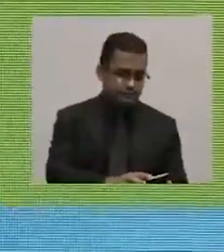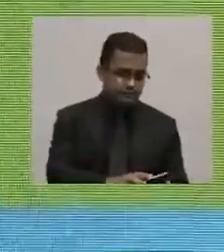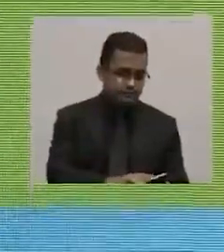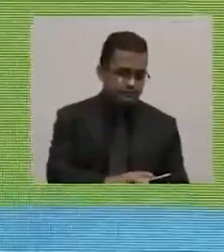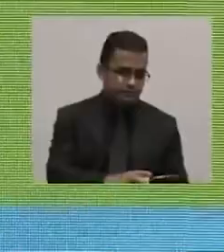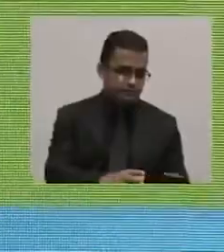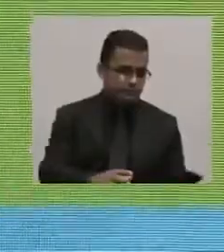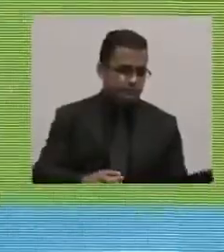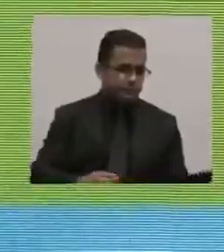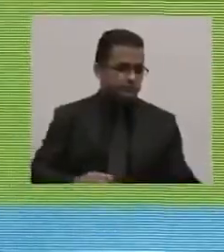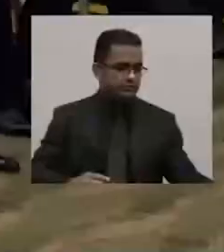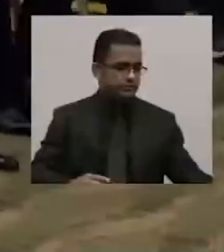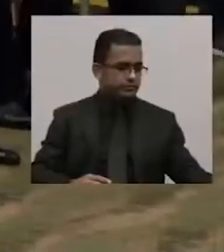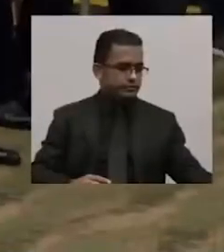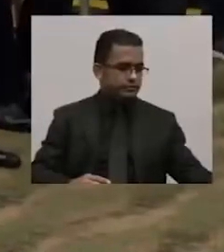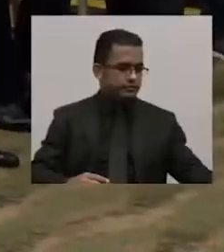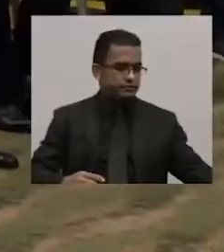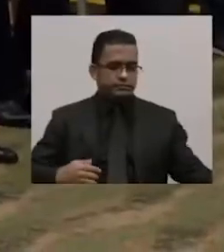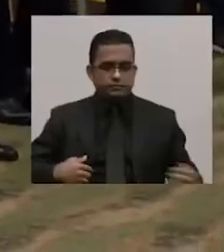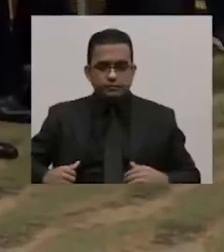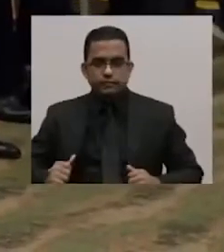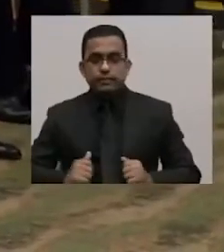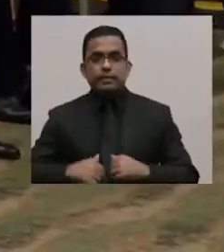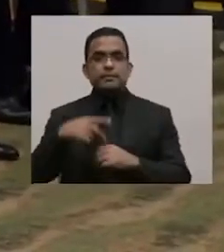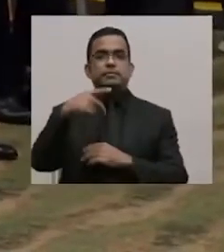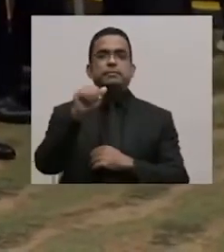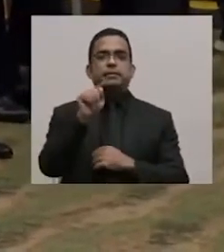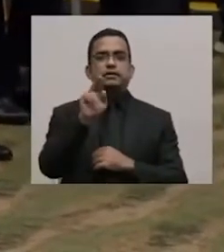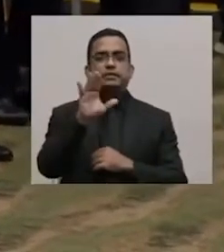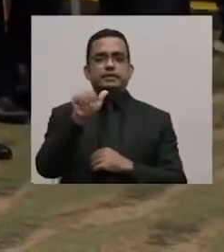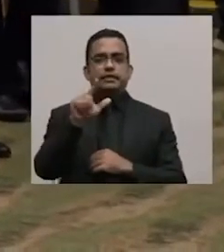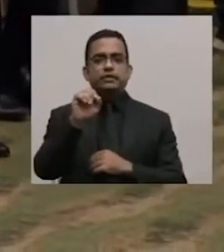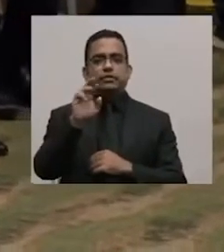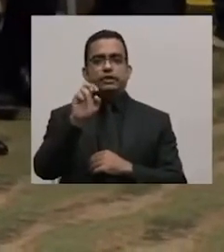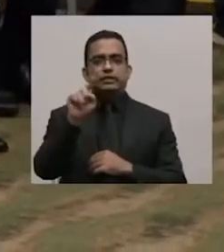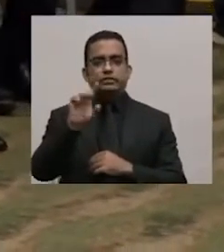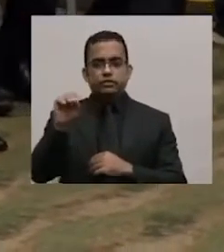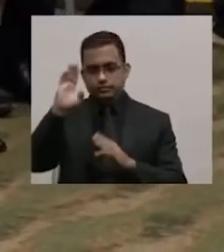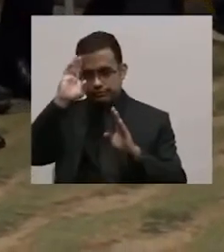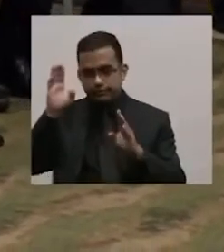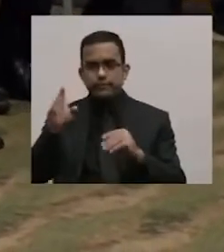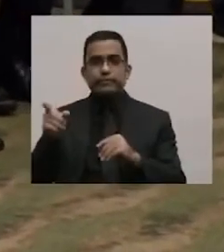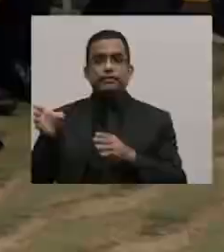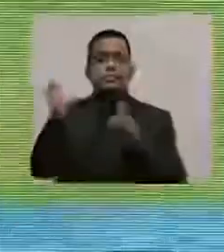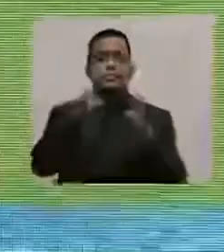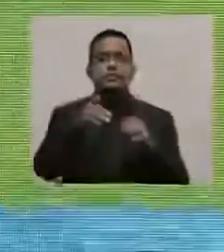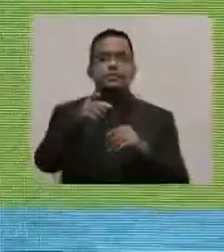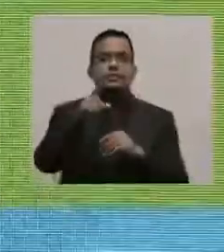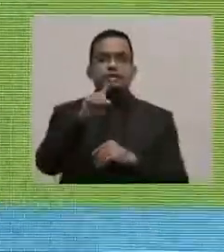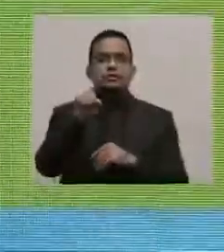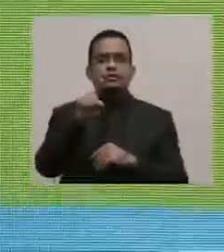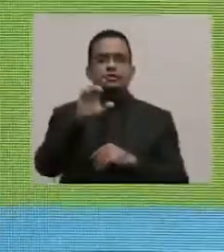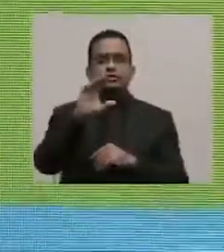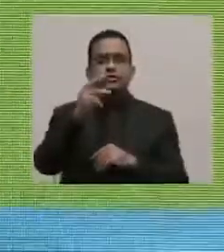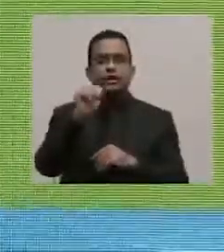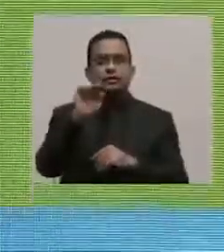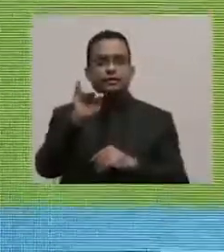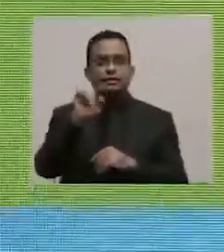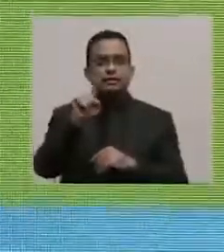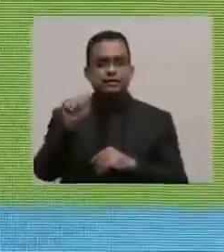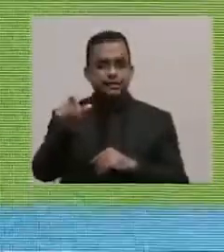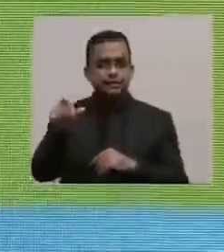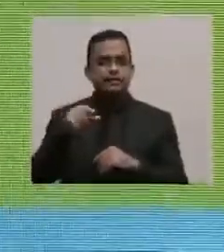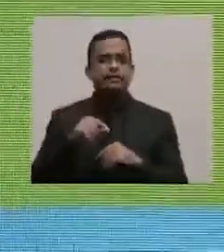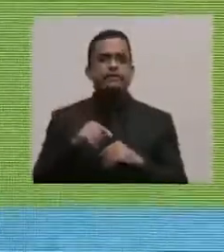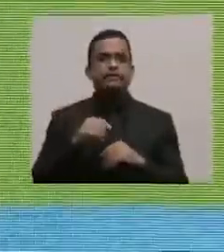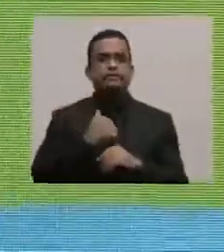Central Electoral, a la honorable magistrada Patricia Lorenzo, al honorable magistrado Chami Isa, y reiterando